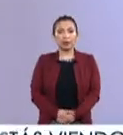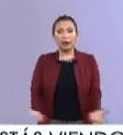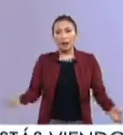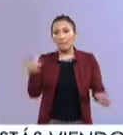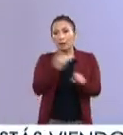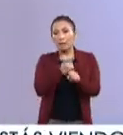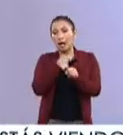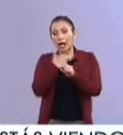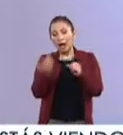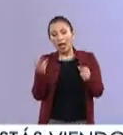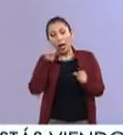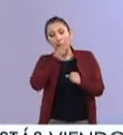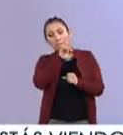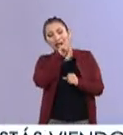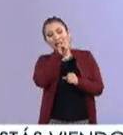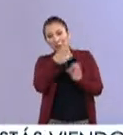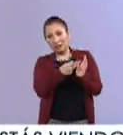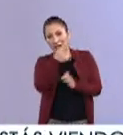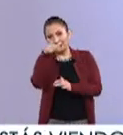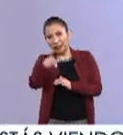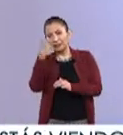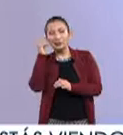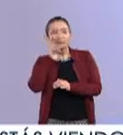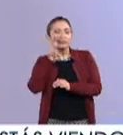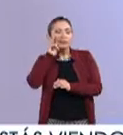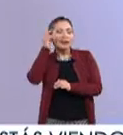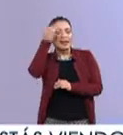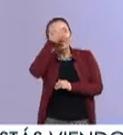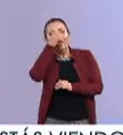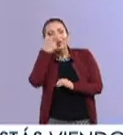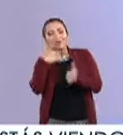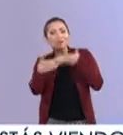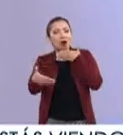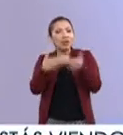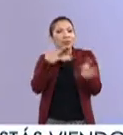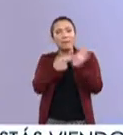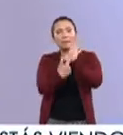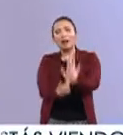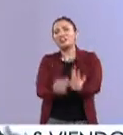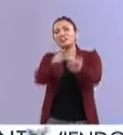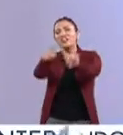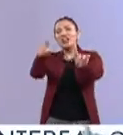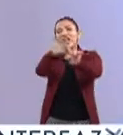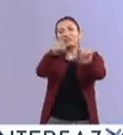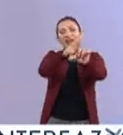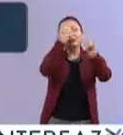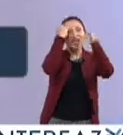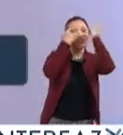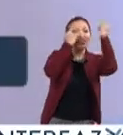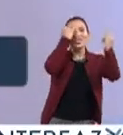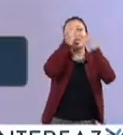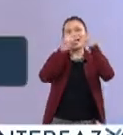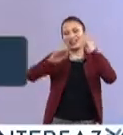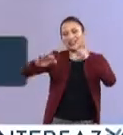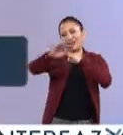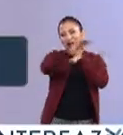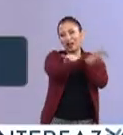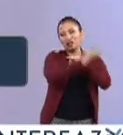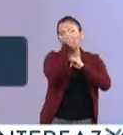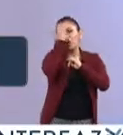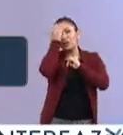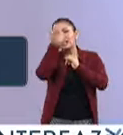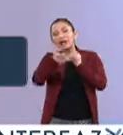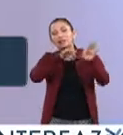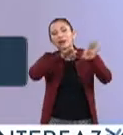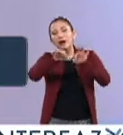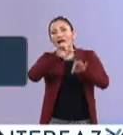Y la primera edición de Vértice, un festival de experimentación y vanguardia, presenta distintas propuestas multidisciplinarias. Vamos a conocer